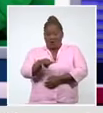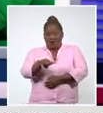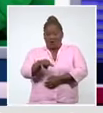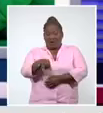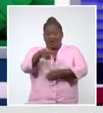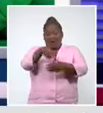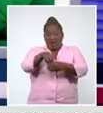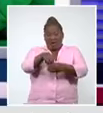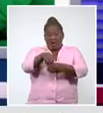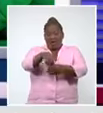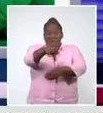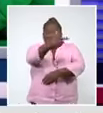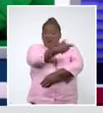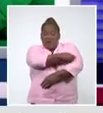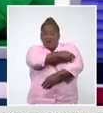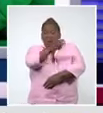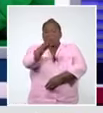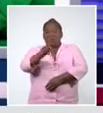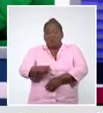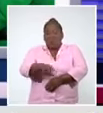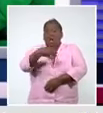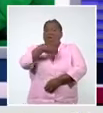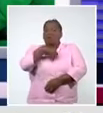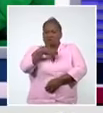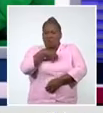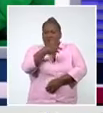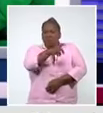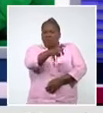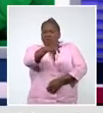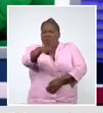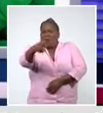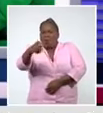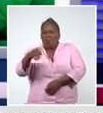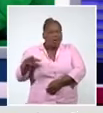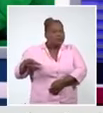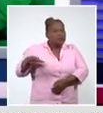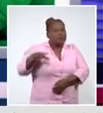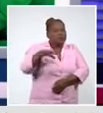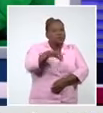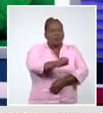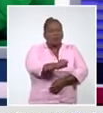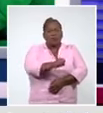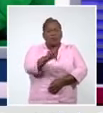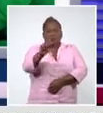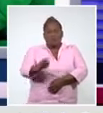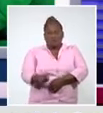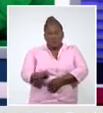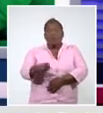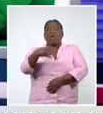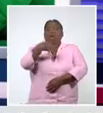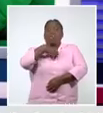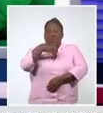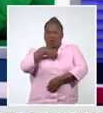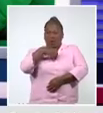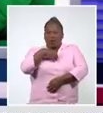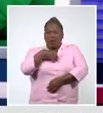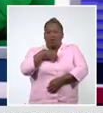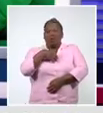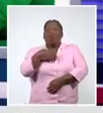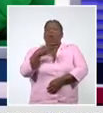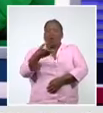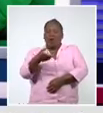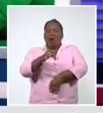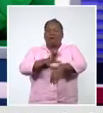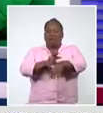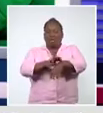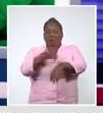inmunizan a personas que han tenido la enfermedad para realmente ver hasta cuánto le sube el número de anticuerpos